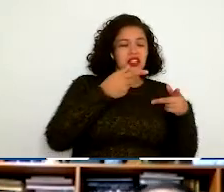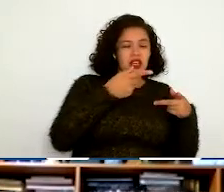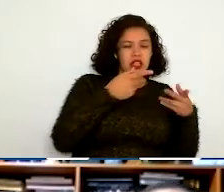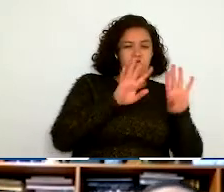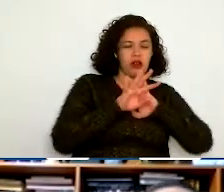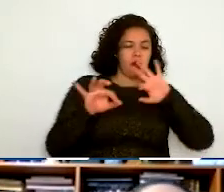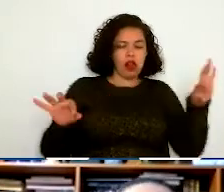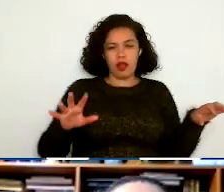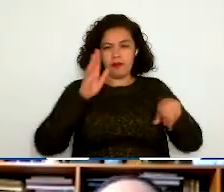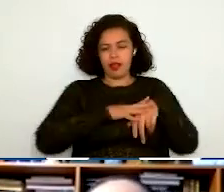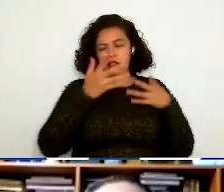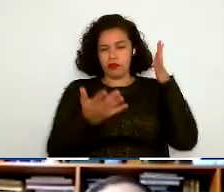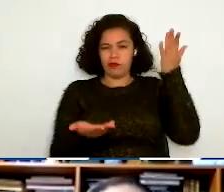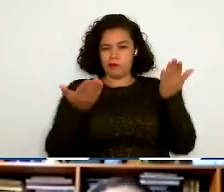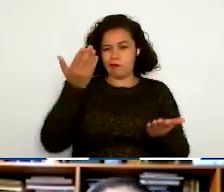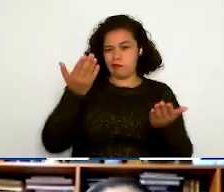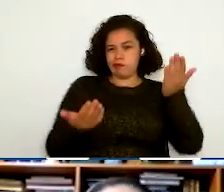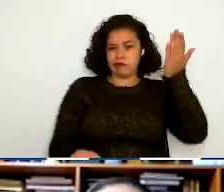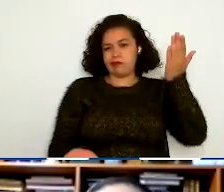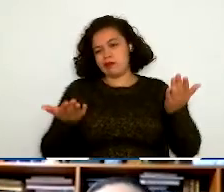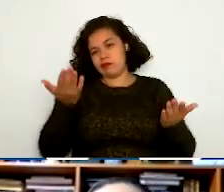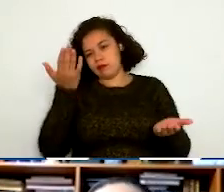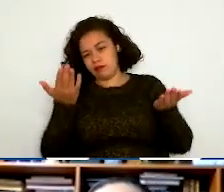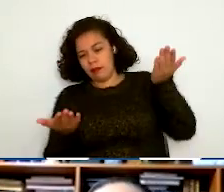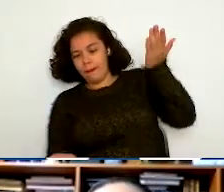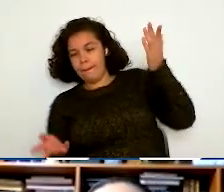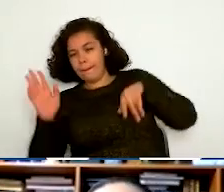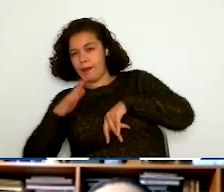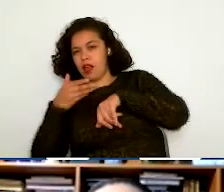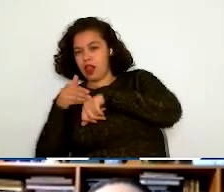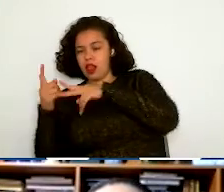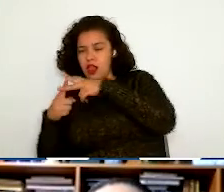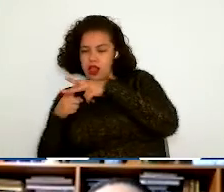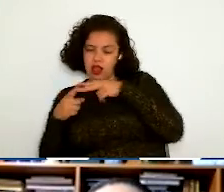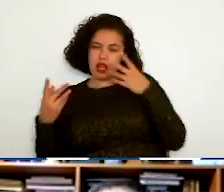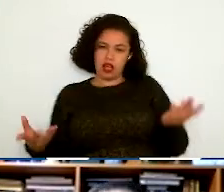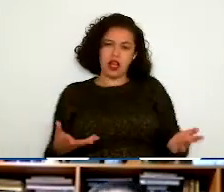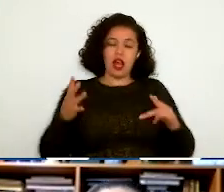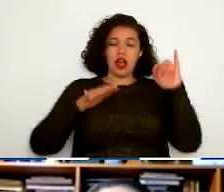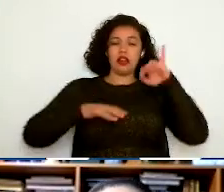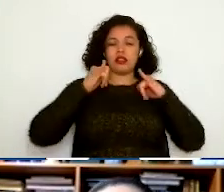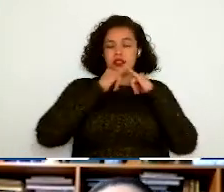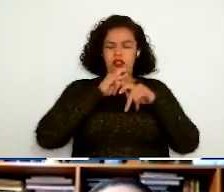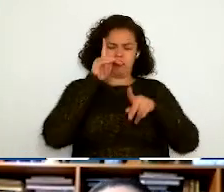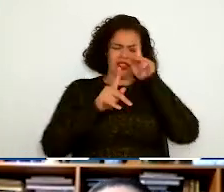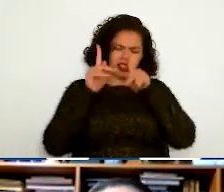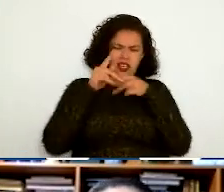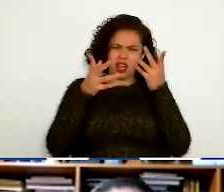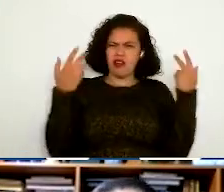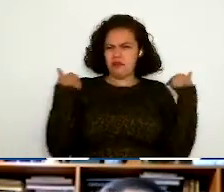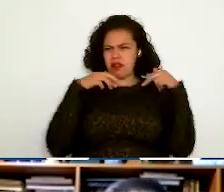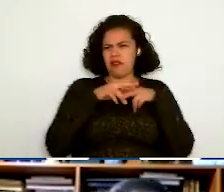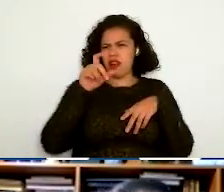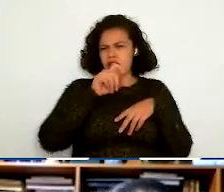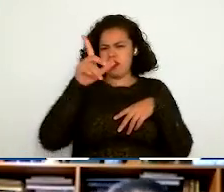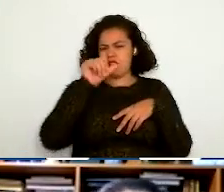va inclinándose la balanza un poco más en lo cuantitativo. Entonces, hay instituciones en donde conversando incluso con profesionistas